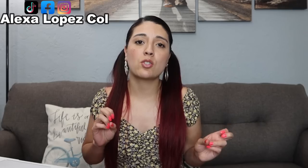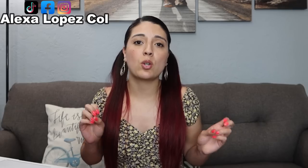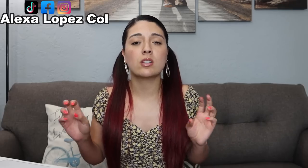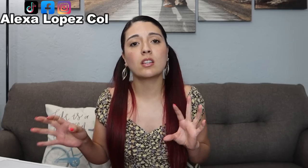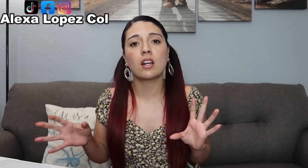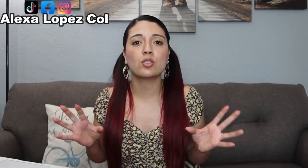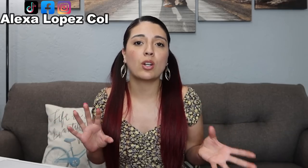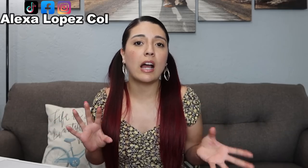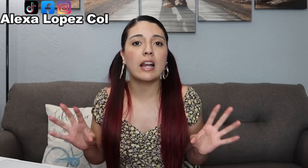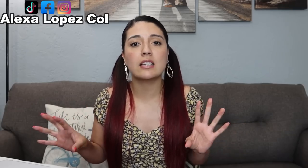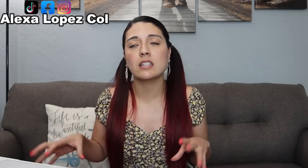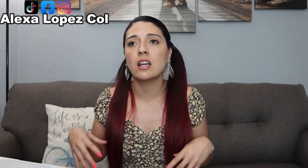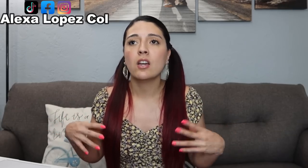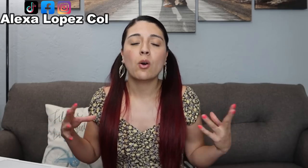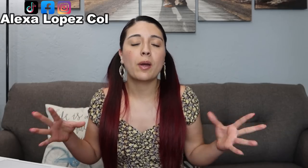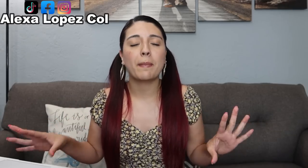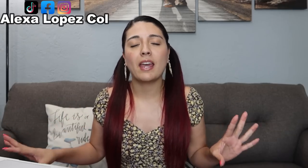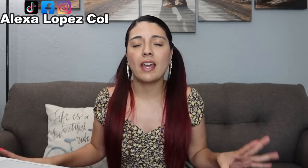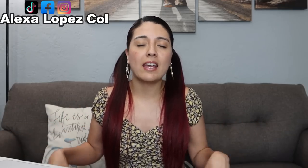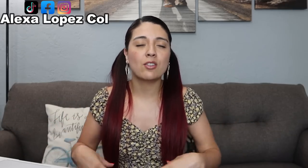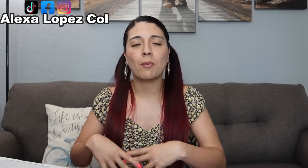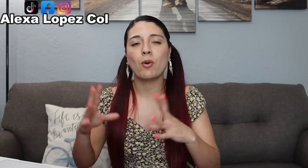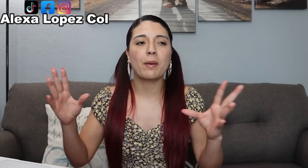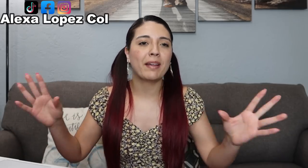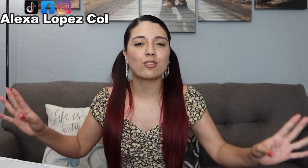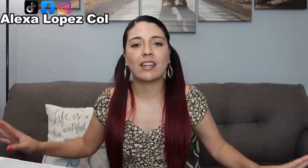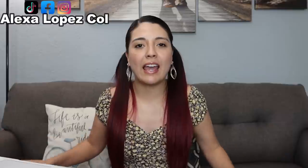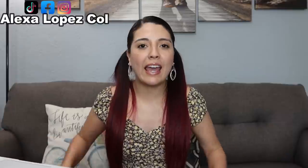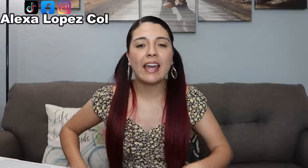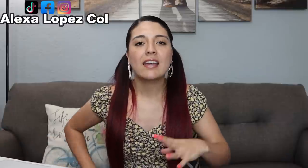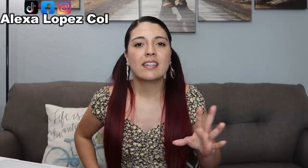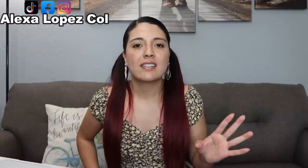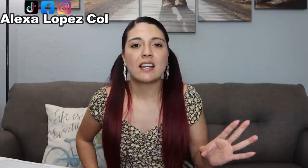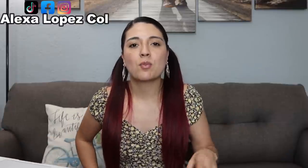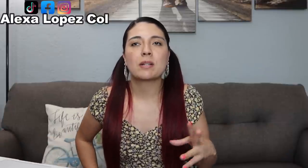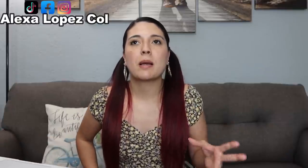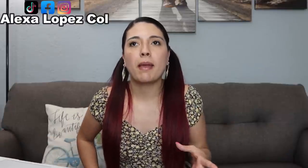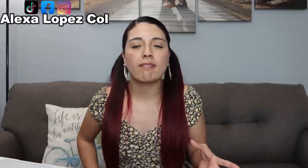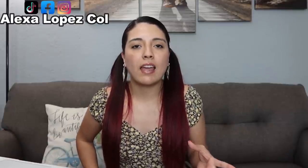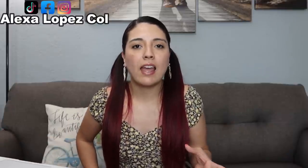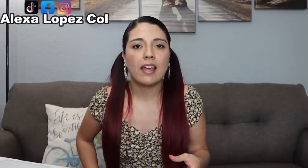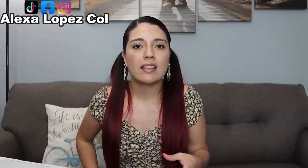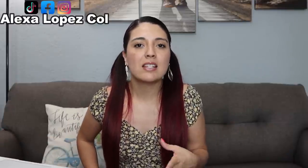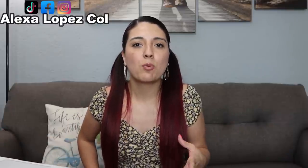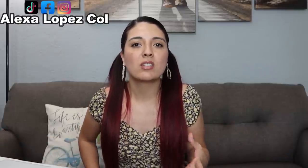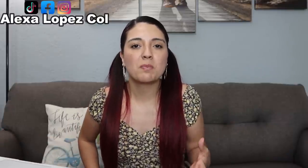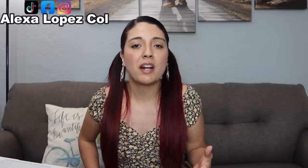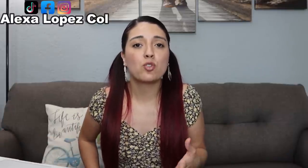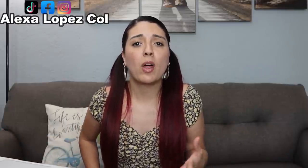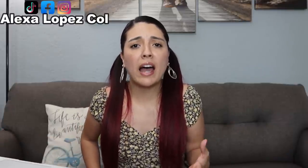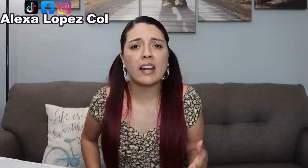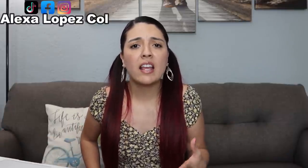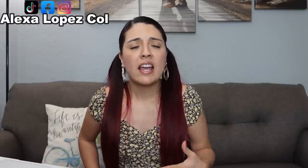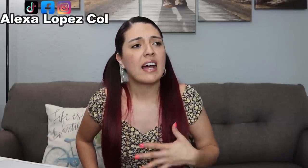organizaciones internacionales y OMG, y OM no sé qué, que están supuestamente dispuestas